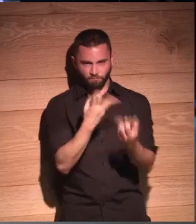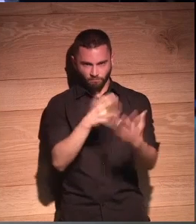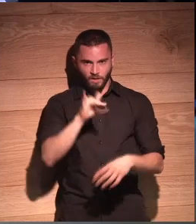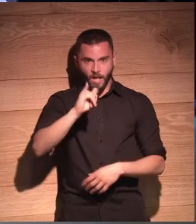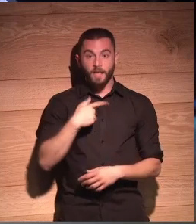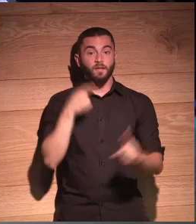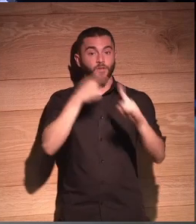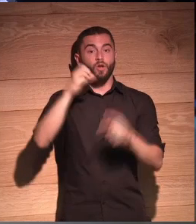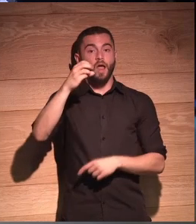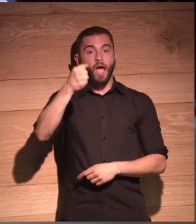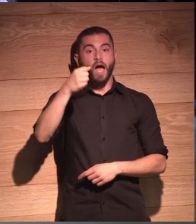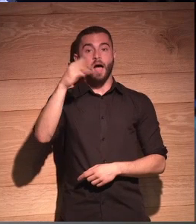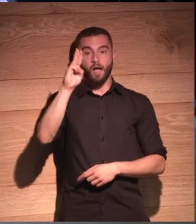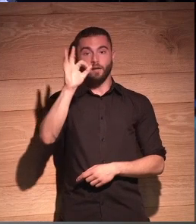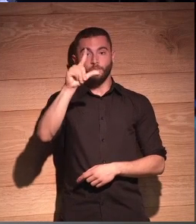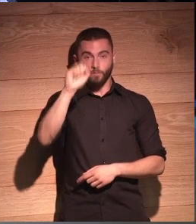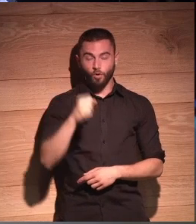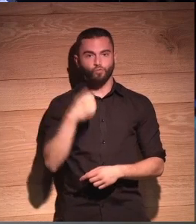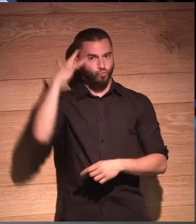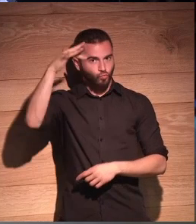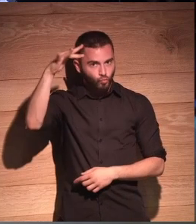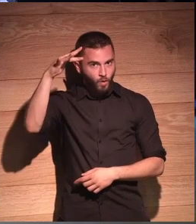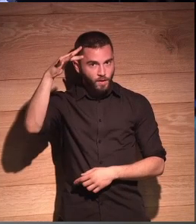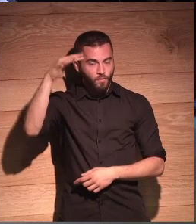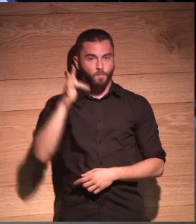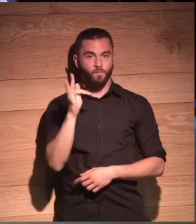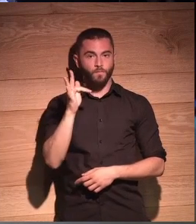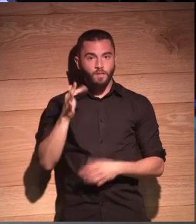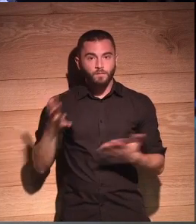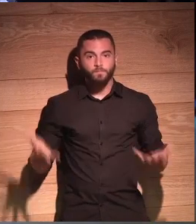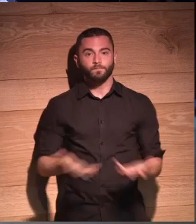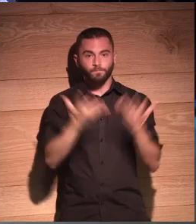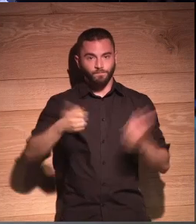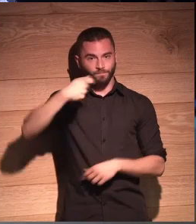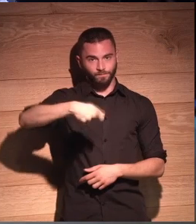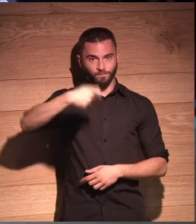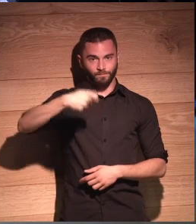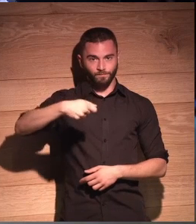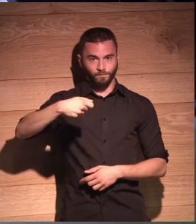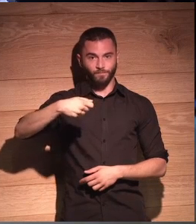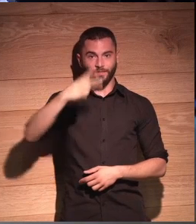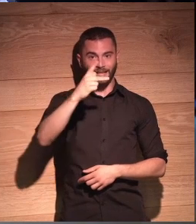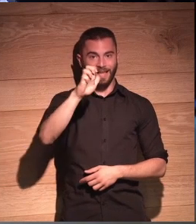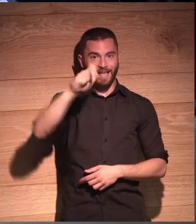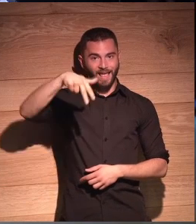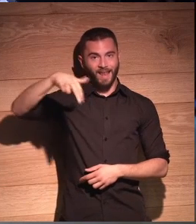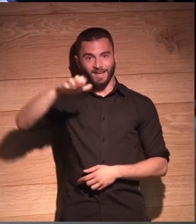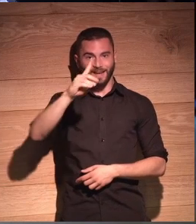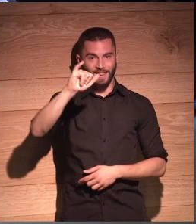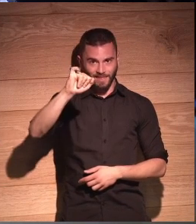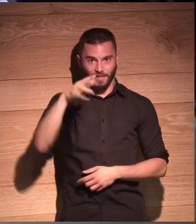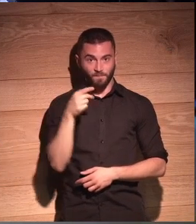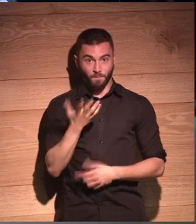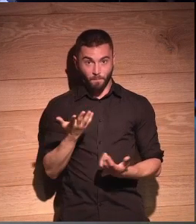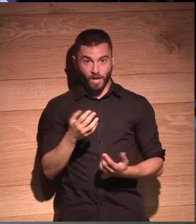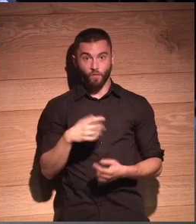cabo toda la misión Apolo fue el sueño y el empuje de un gran presidente de Estados Unidos que fue John Fitzgerald Kennedy. Pero el que